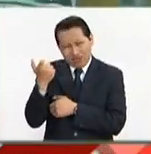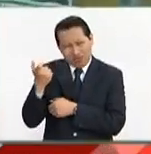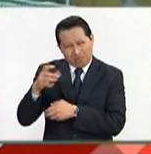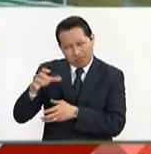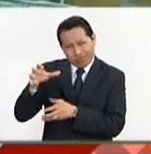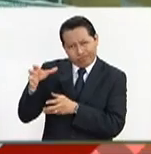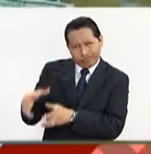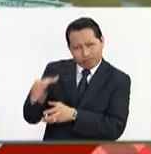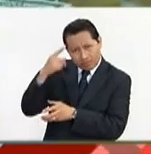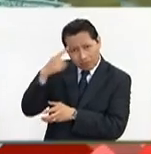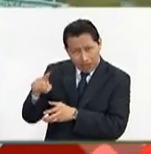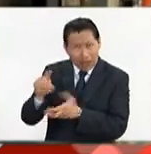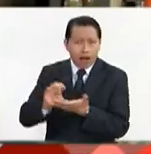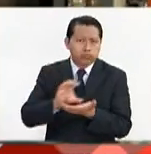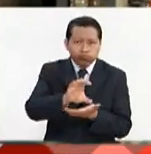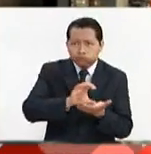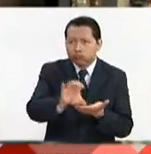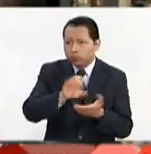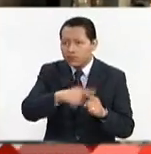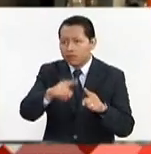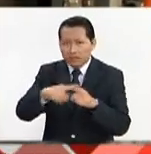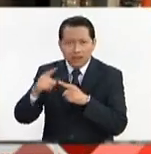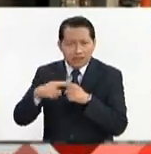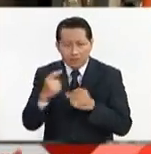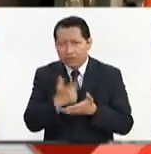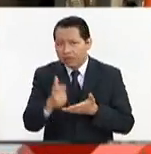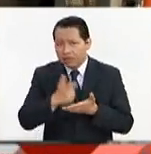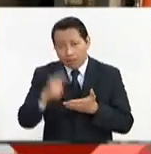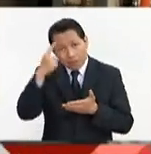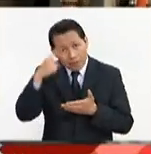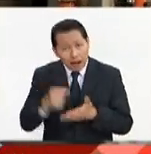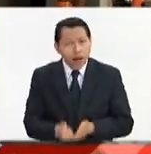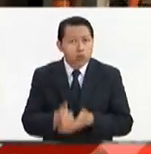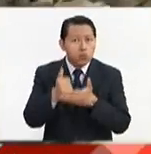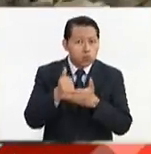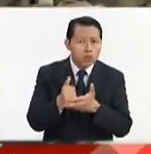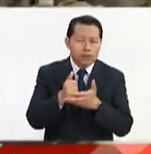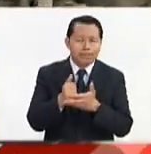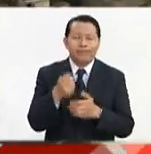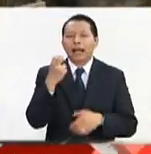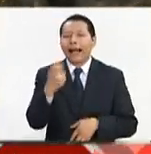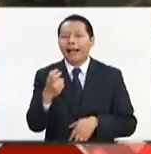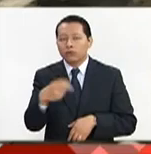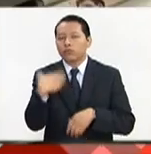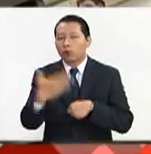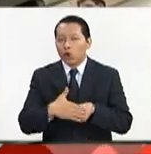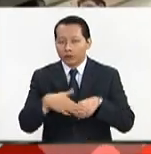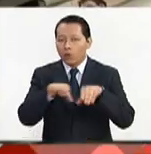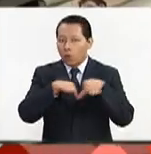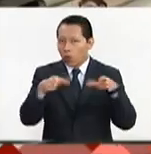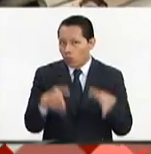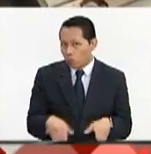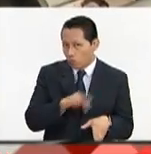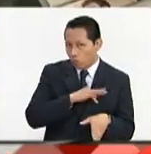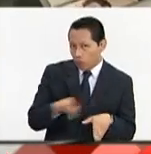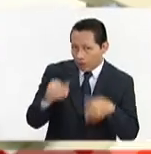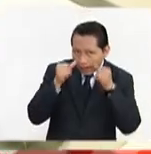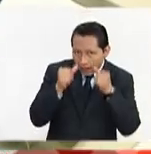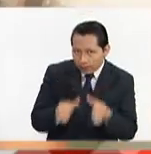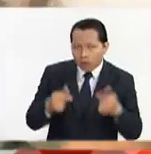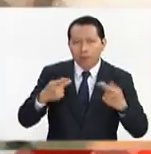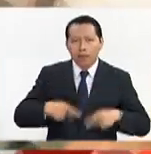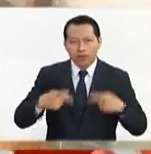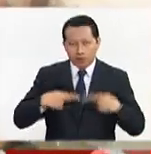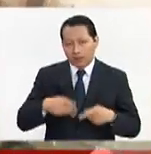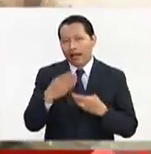y oportuna a la población afectada por este tipo de contingencias. Para ello establecerán módulos de atención que serán operados por personal